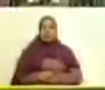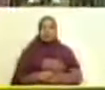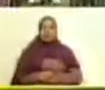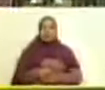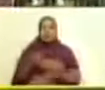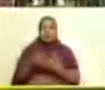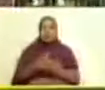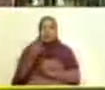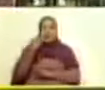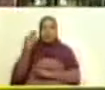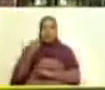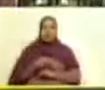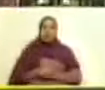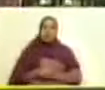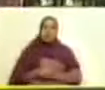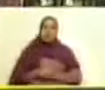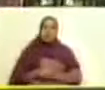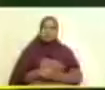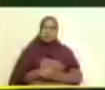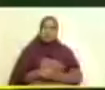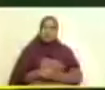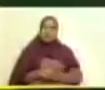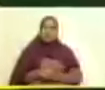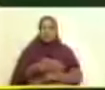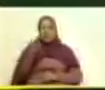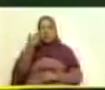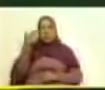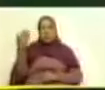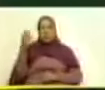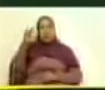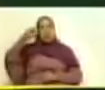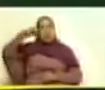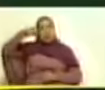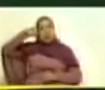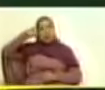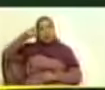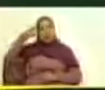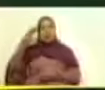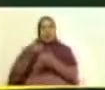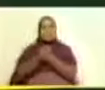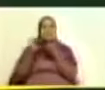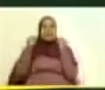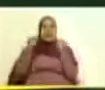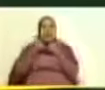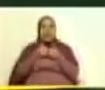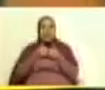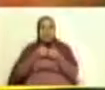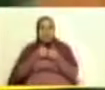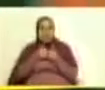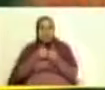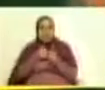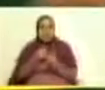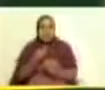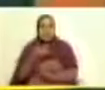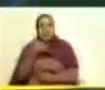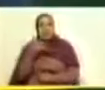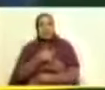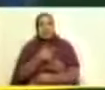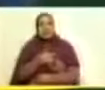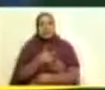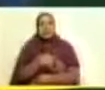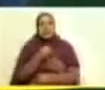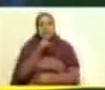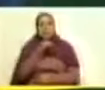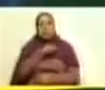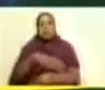como parte de ello. Viéndolo a él, me acordé de Aristóbulo, ¿vale? Sentí la presencia de Aristóbulo